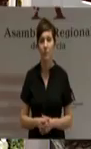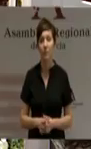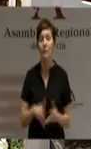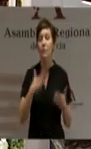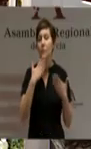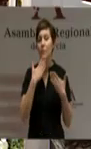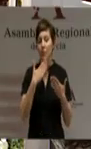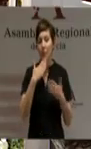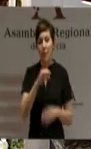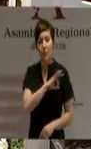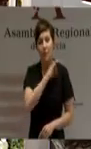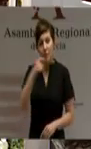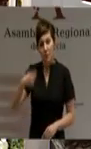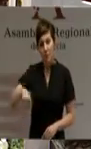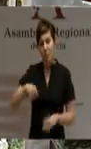Presidente,